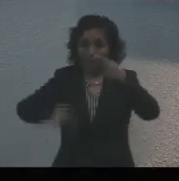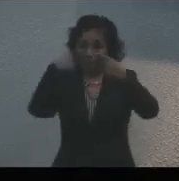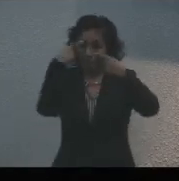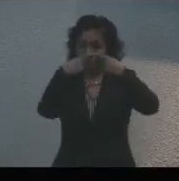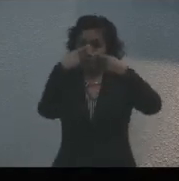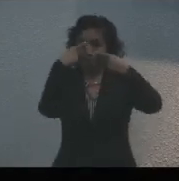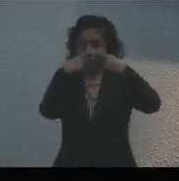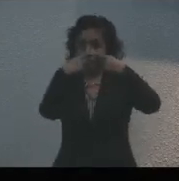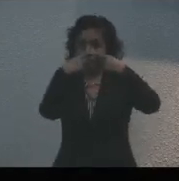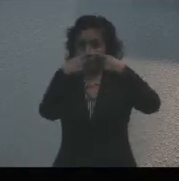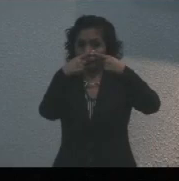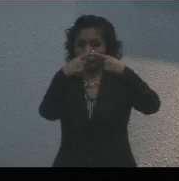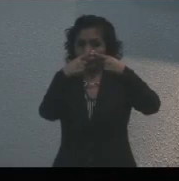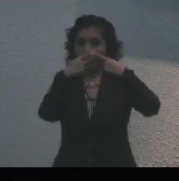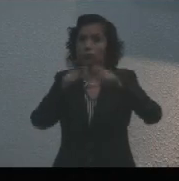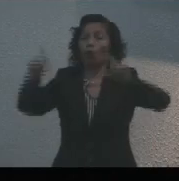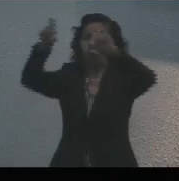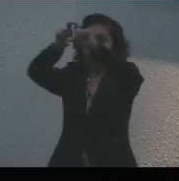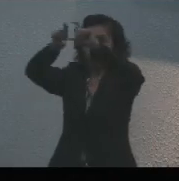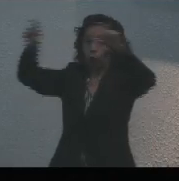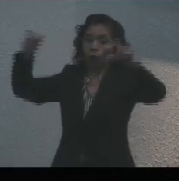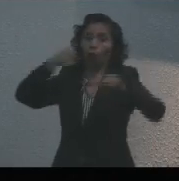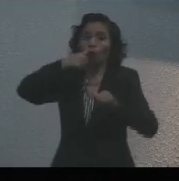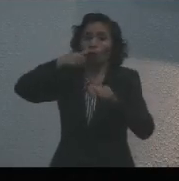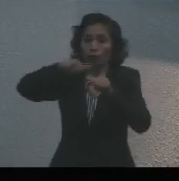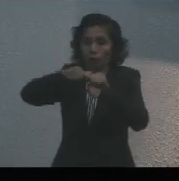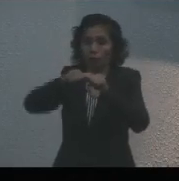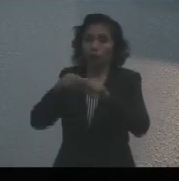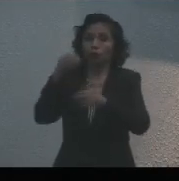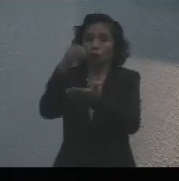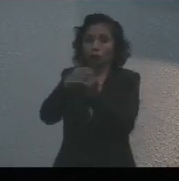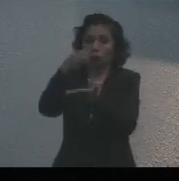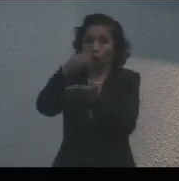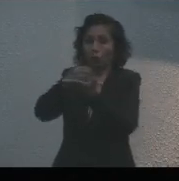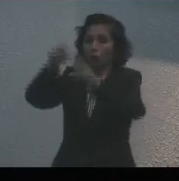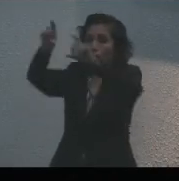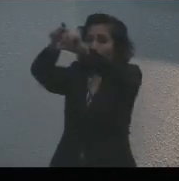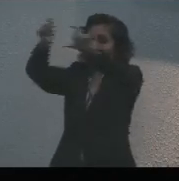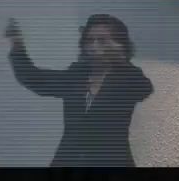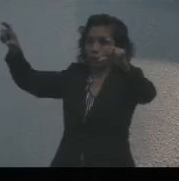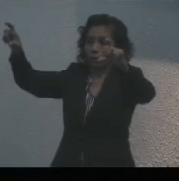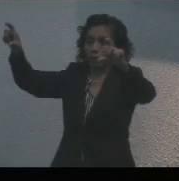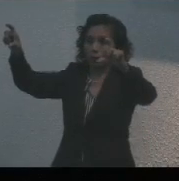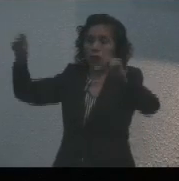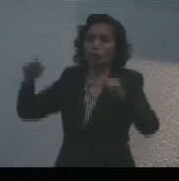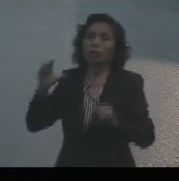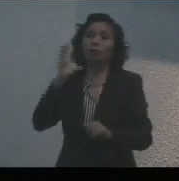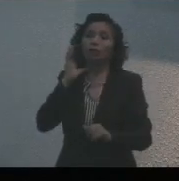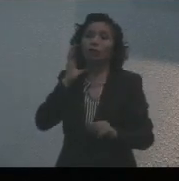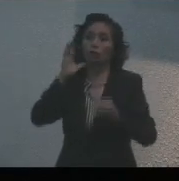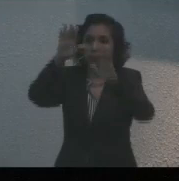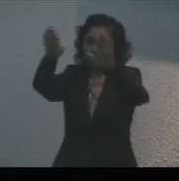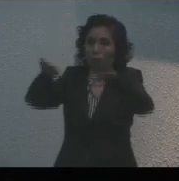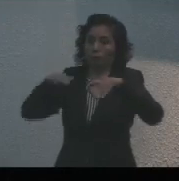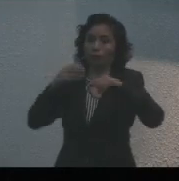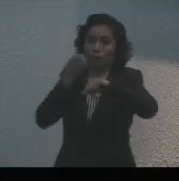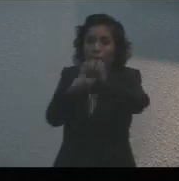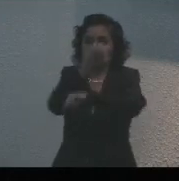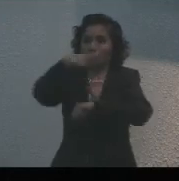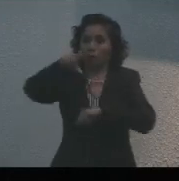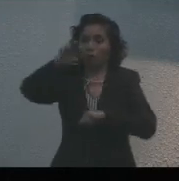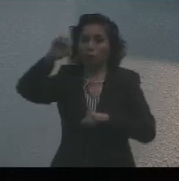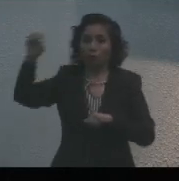primero. Inscríbase con letras doradas en el muro de honor del recinto oficial del Poder Legislativo del Estado Libre y Soberano de Quintana